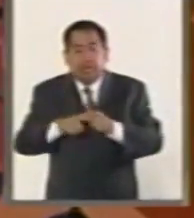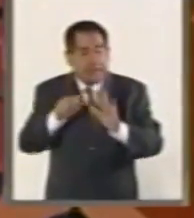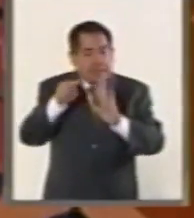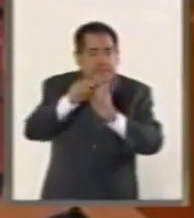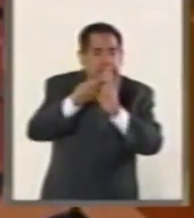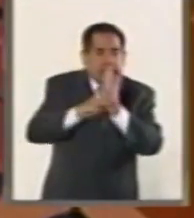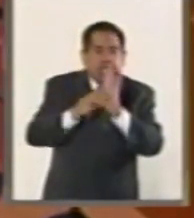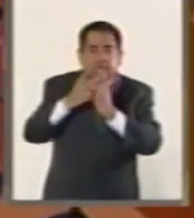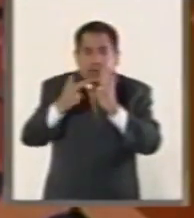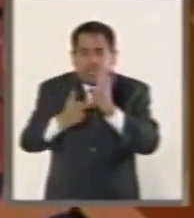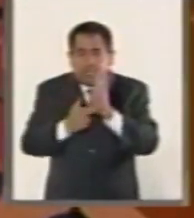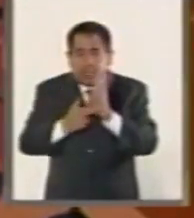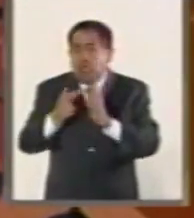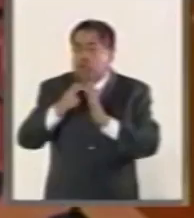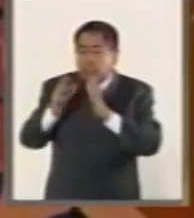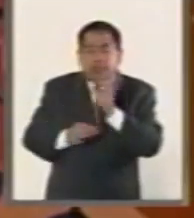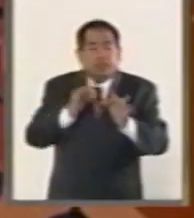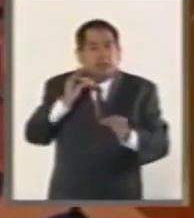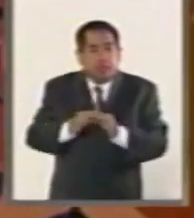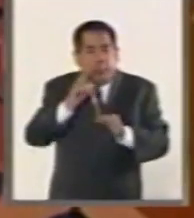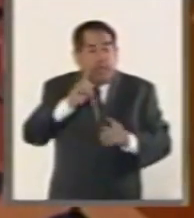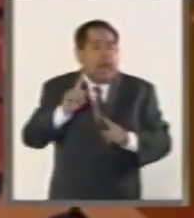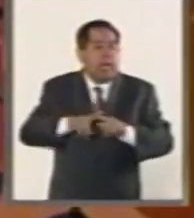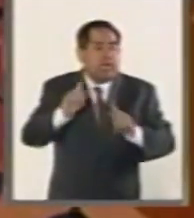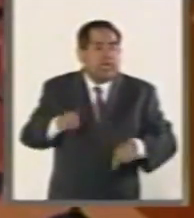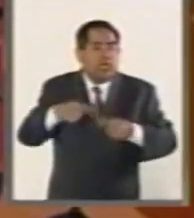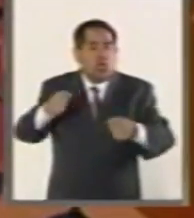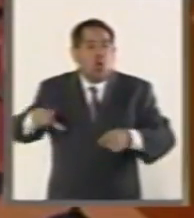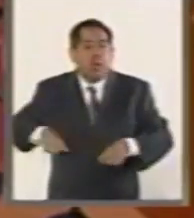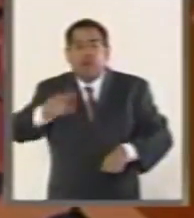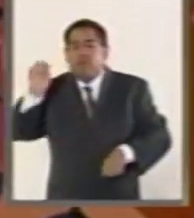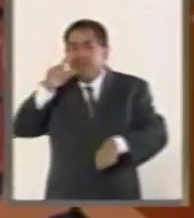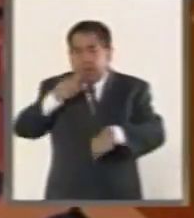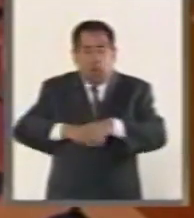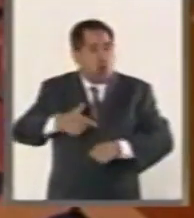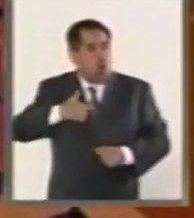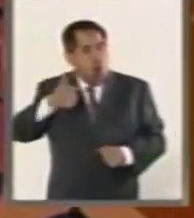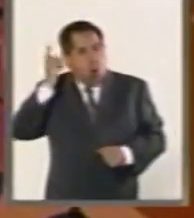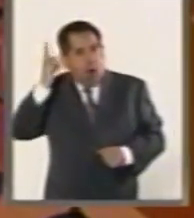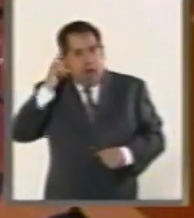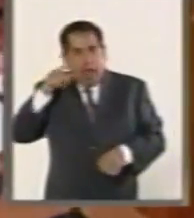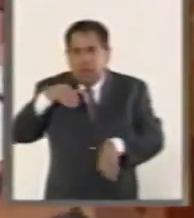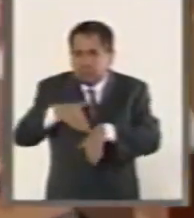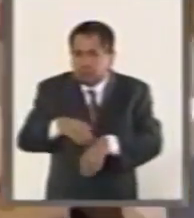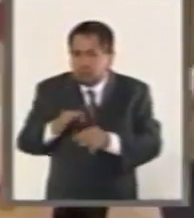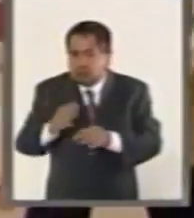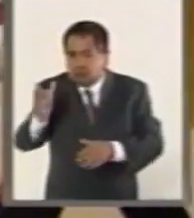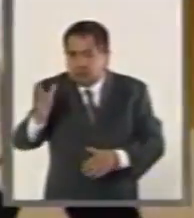normatividad y la normatividad está básicamente en manos del gobierno federal. Ojalá. De acuerdo.